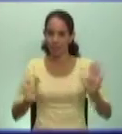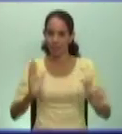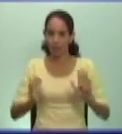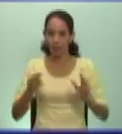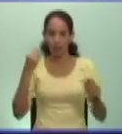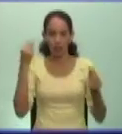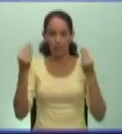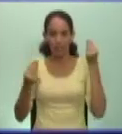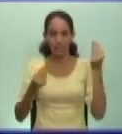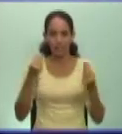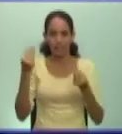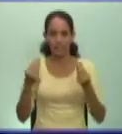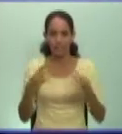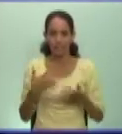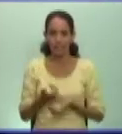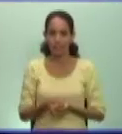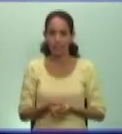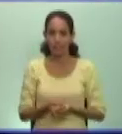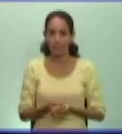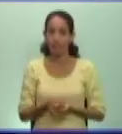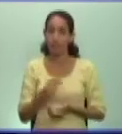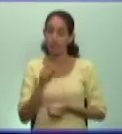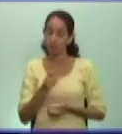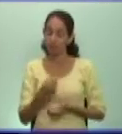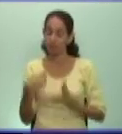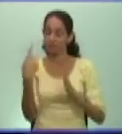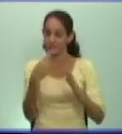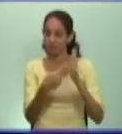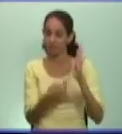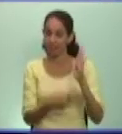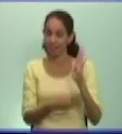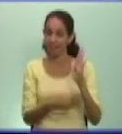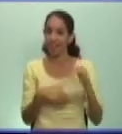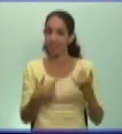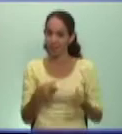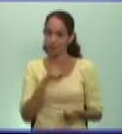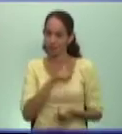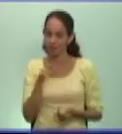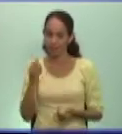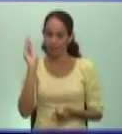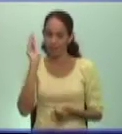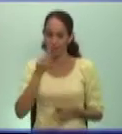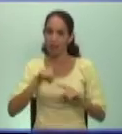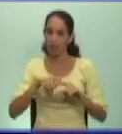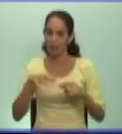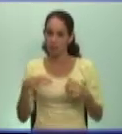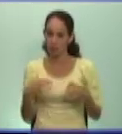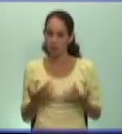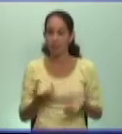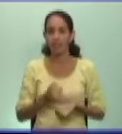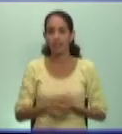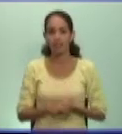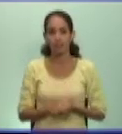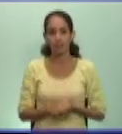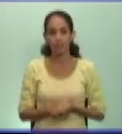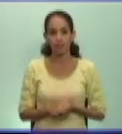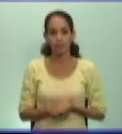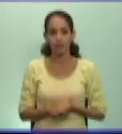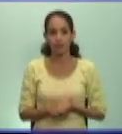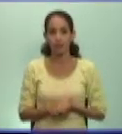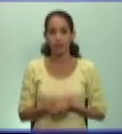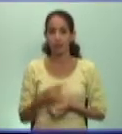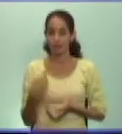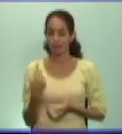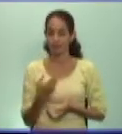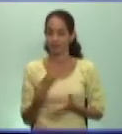analizado. Recuerden que es un periodo que ha tenido sus particularidades y ustedes conocen las causas de por qué lo hemos hecho así, pero creo que nos ha servido de